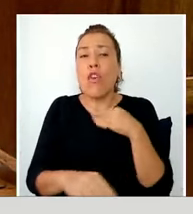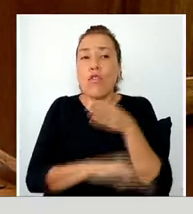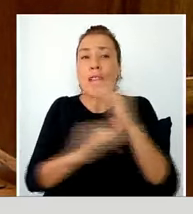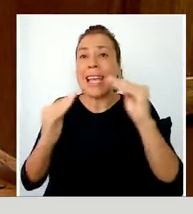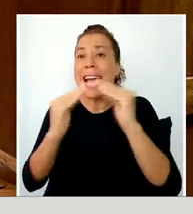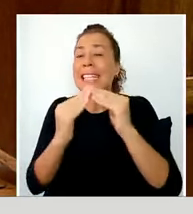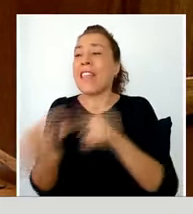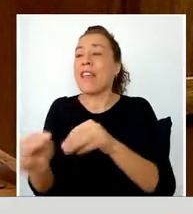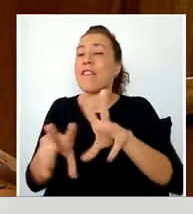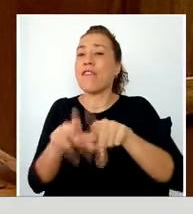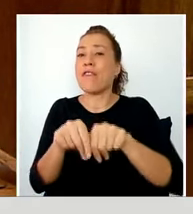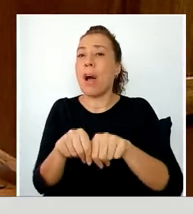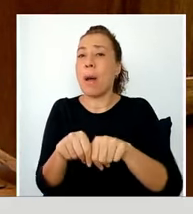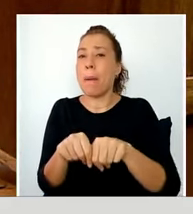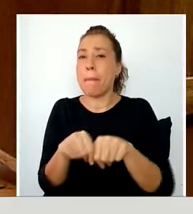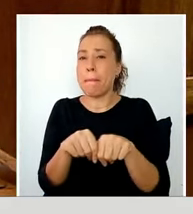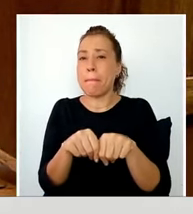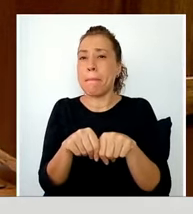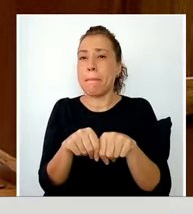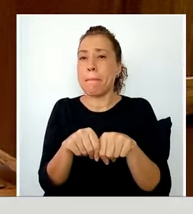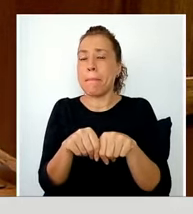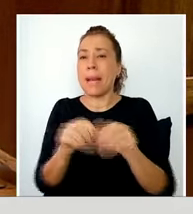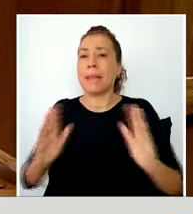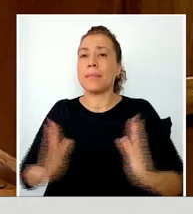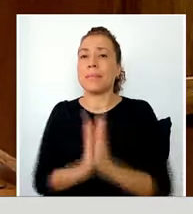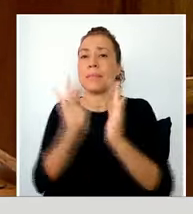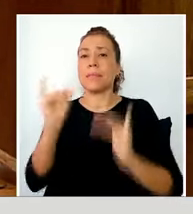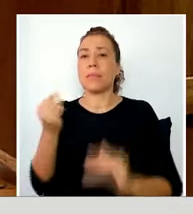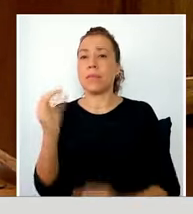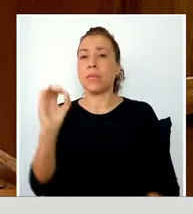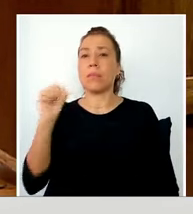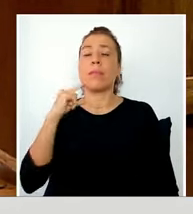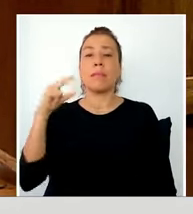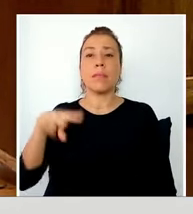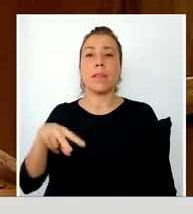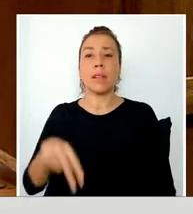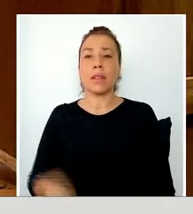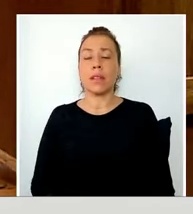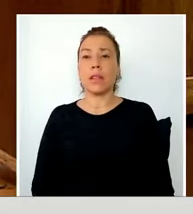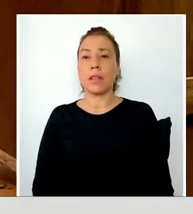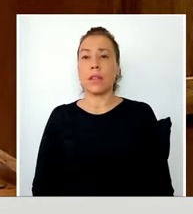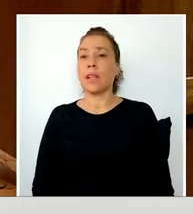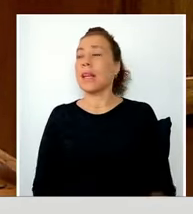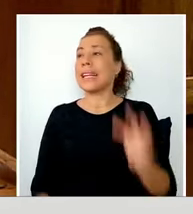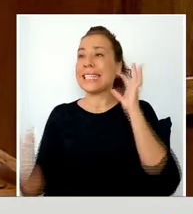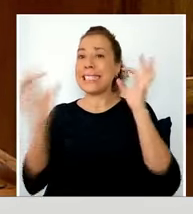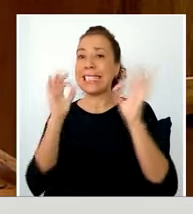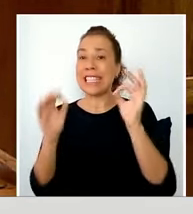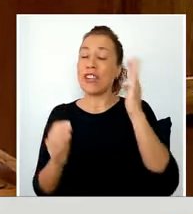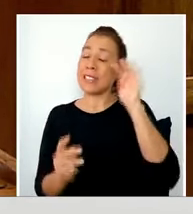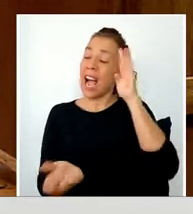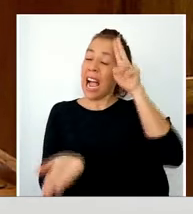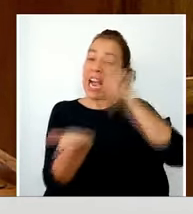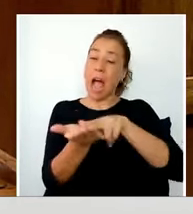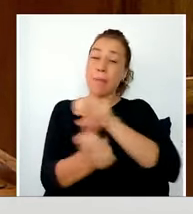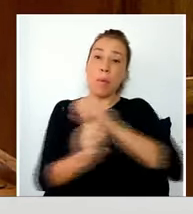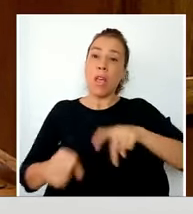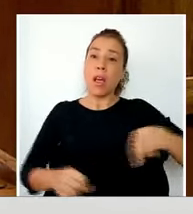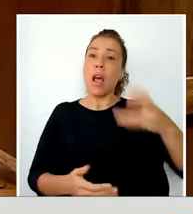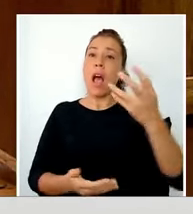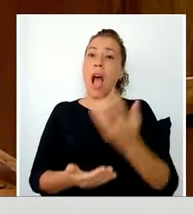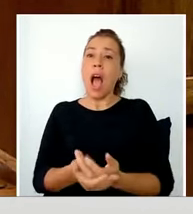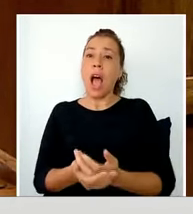en San Joaquín y la una de las la señora que está postrada tiene una contractura